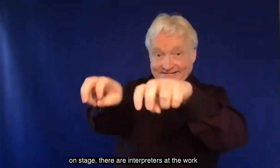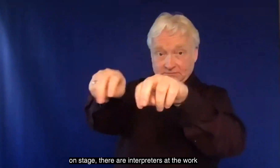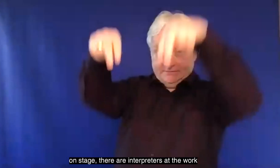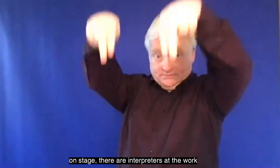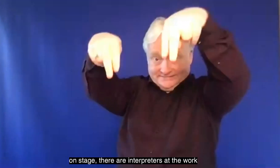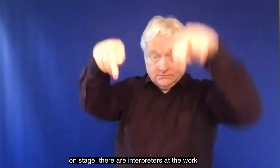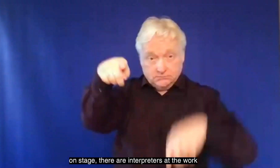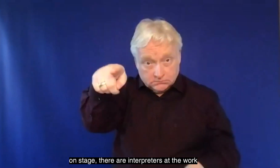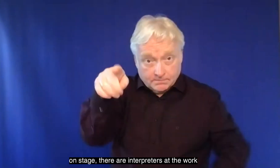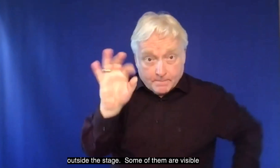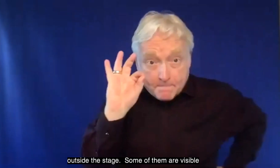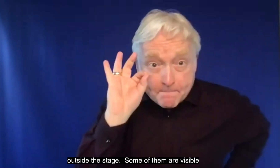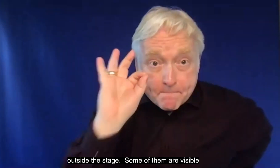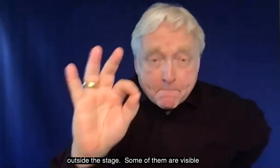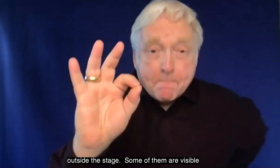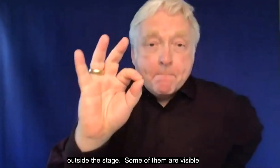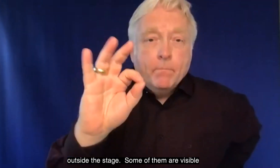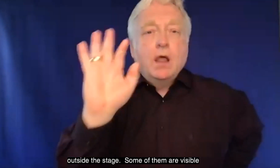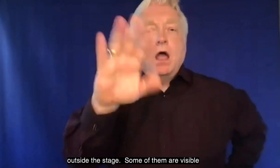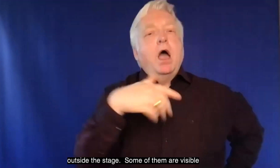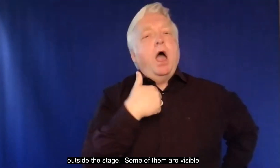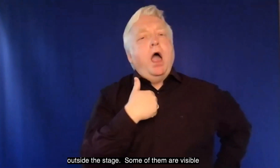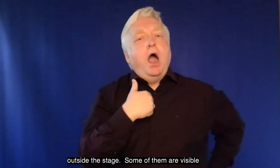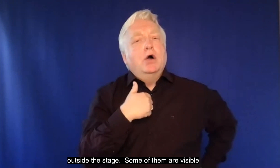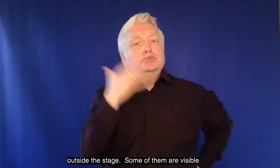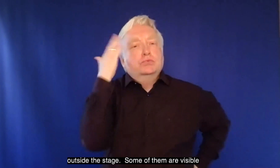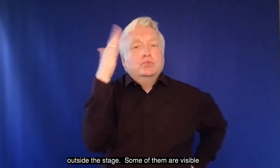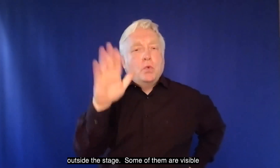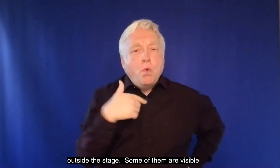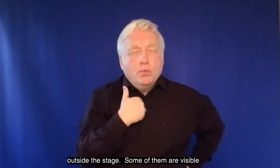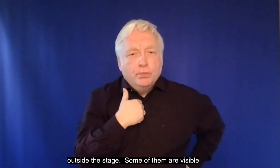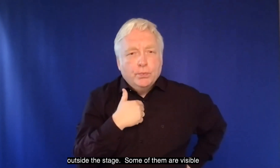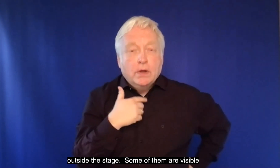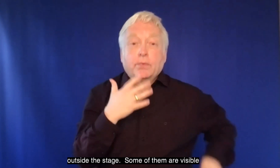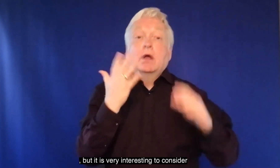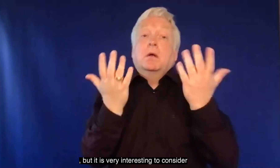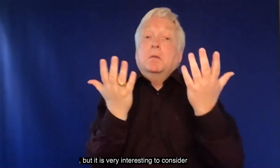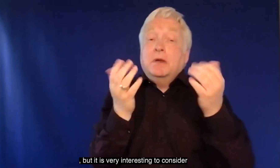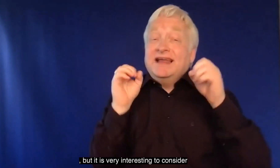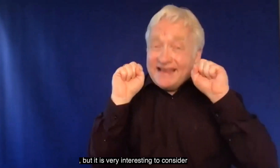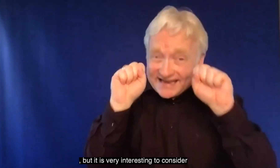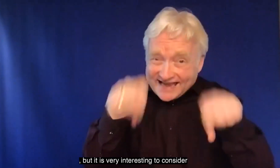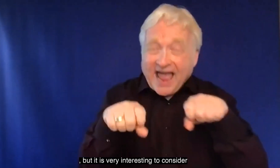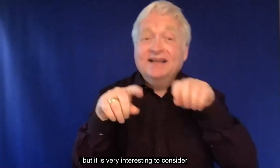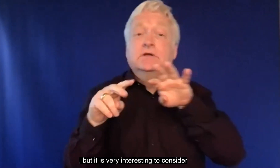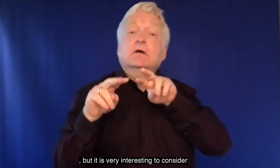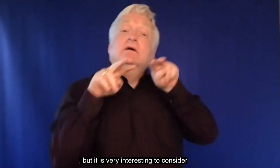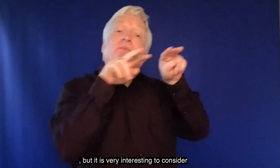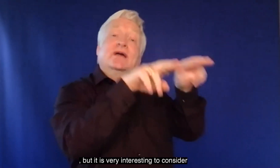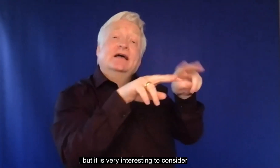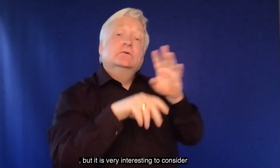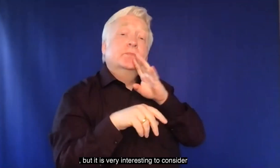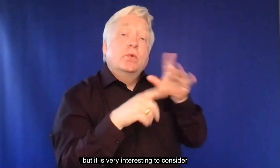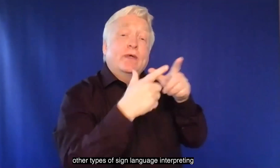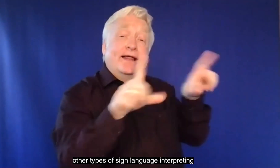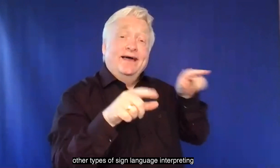pero creo que es interesante también pensar en otro tipo de interpretación de lengua de signos que también se lleva en esos contextos.